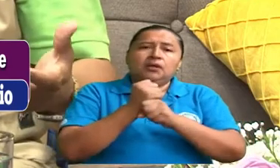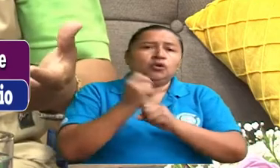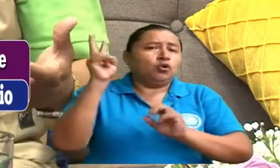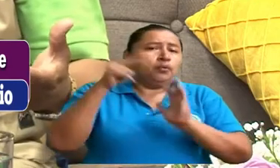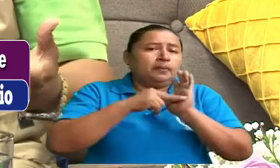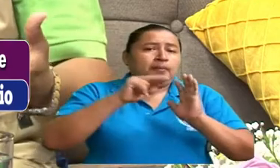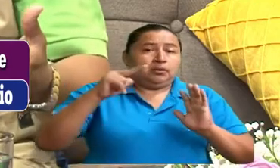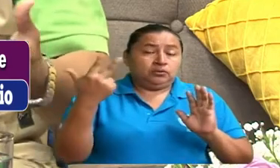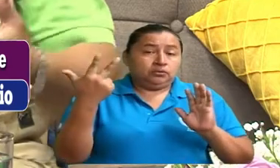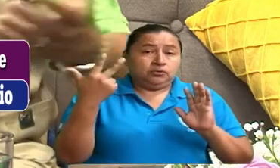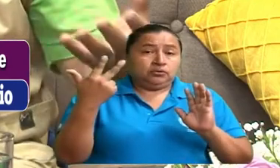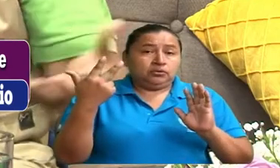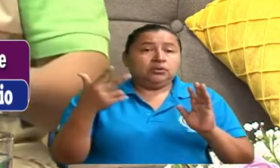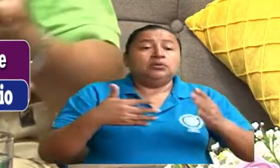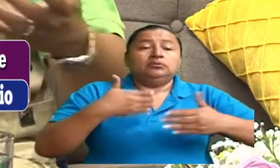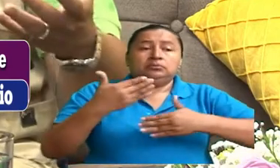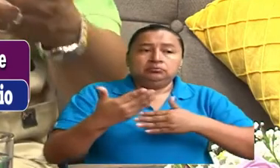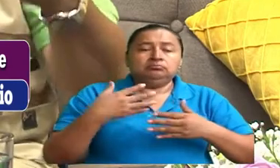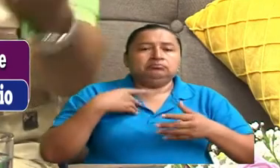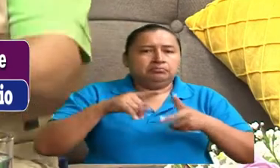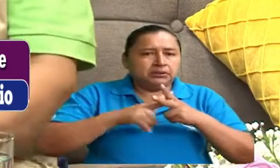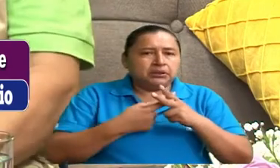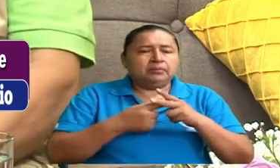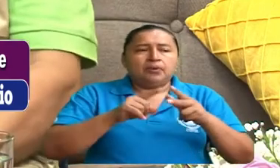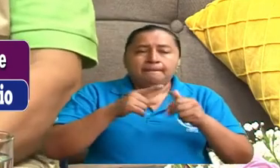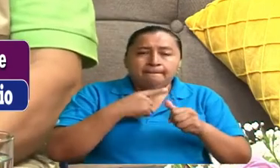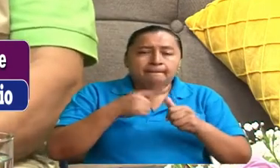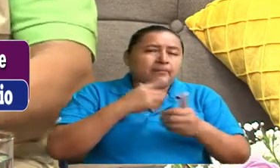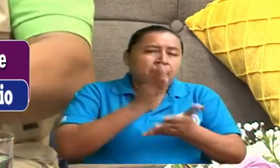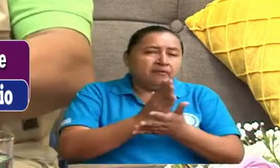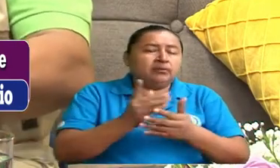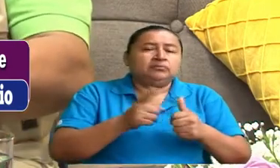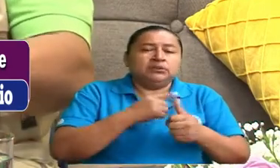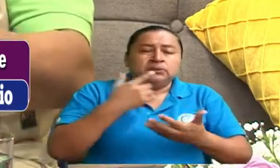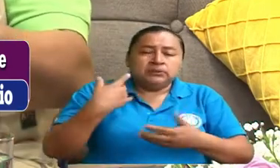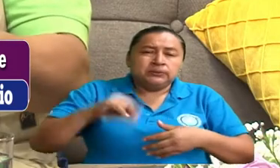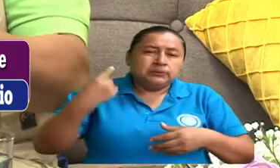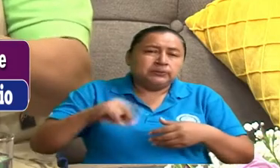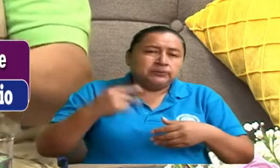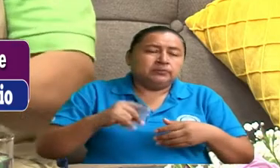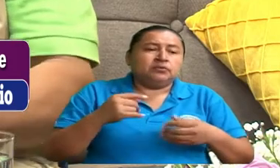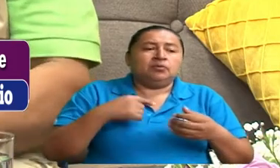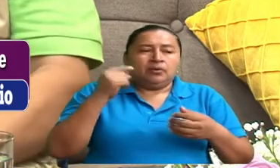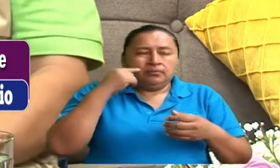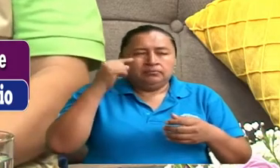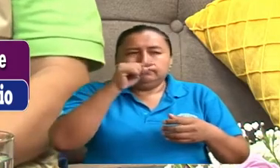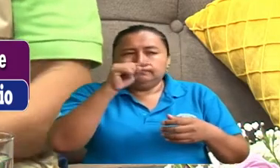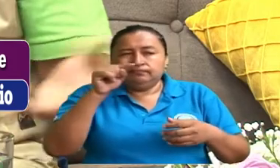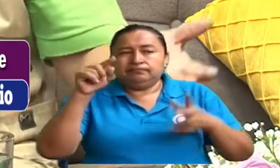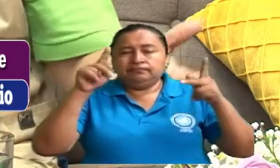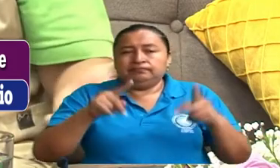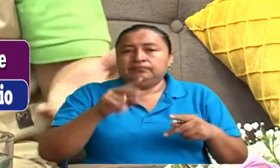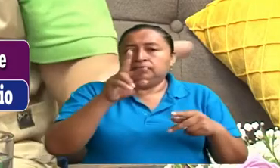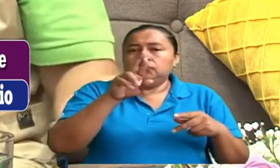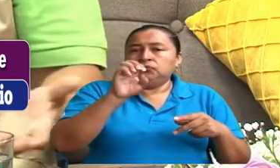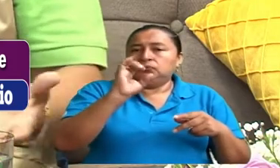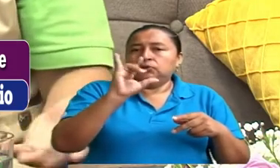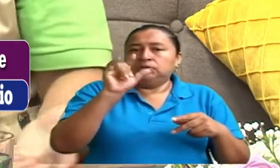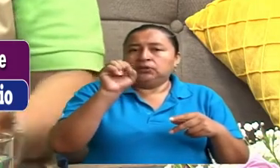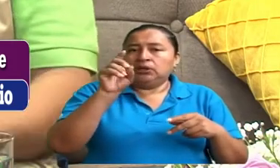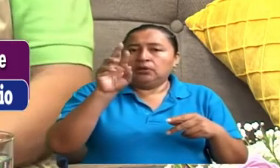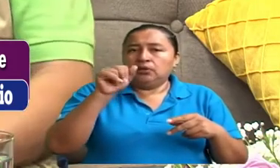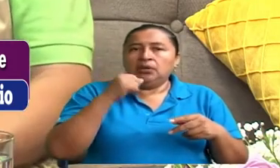¿no?, que hicimos los primeros esfuerzos para como identificar a los recicladores, porque no teníamos datos